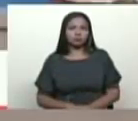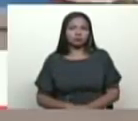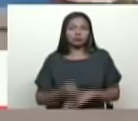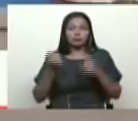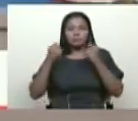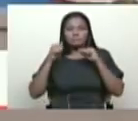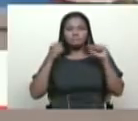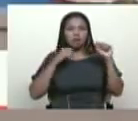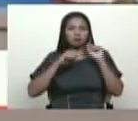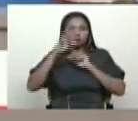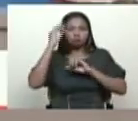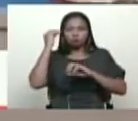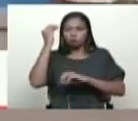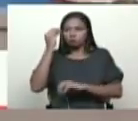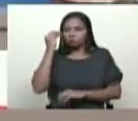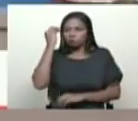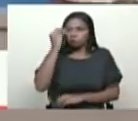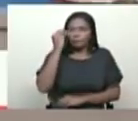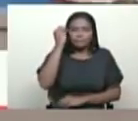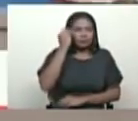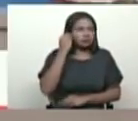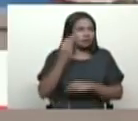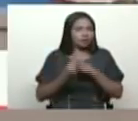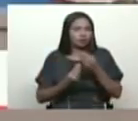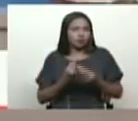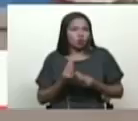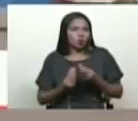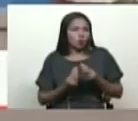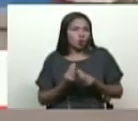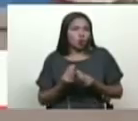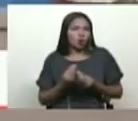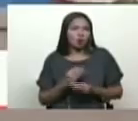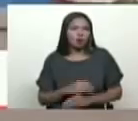preparando, haciendo cosas, conspirando,